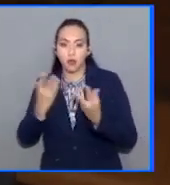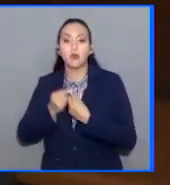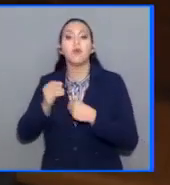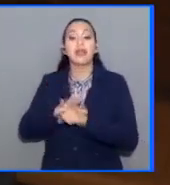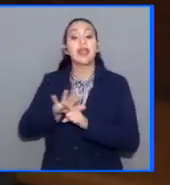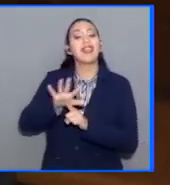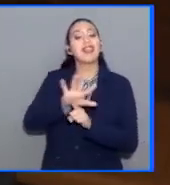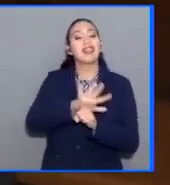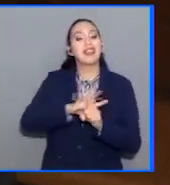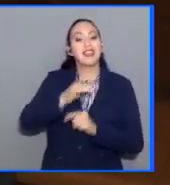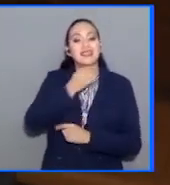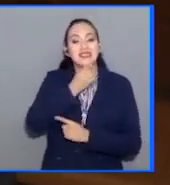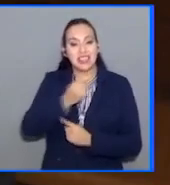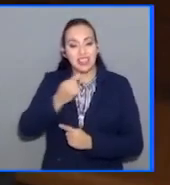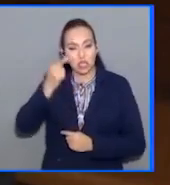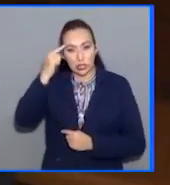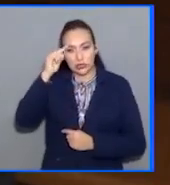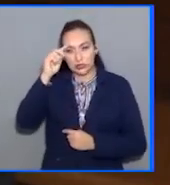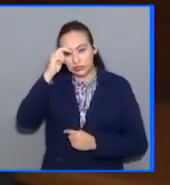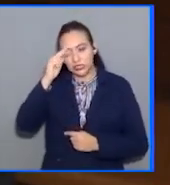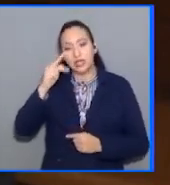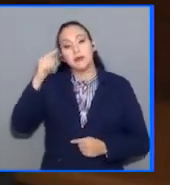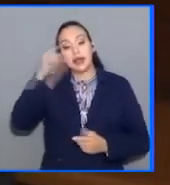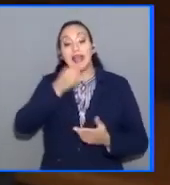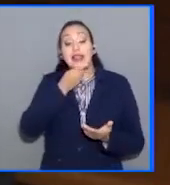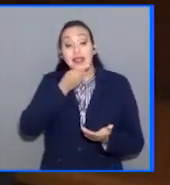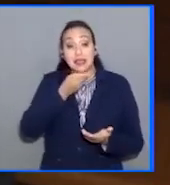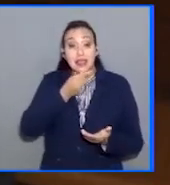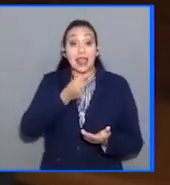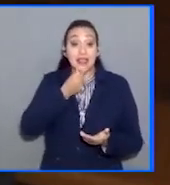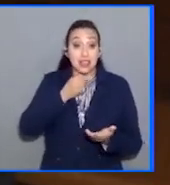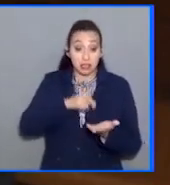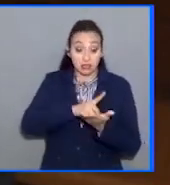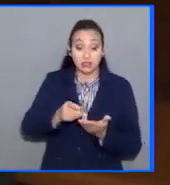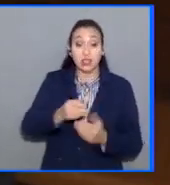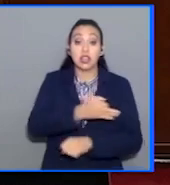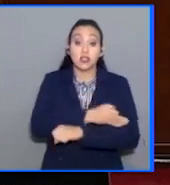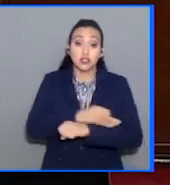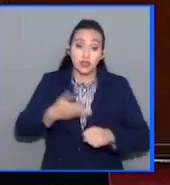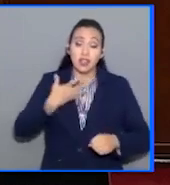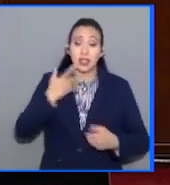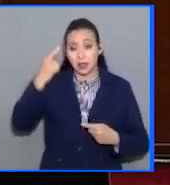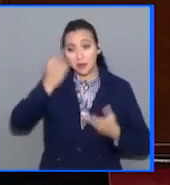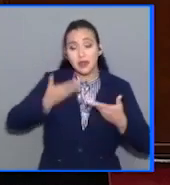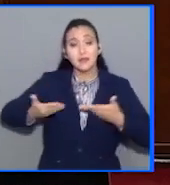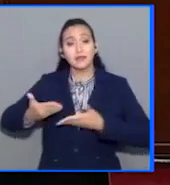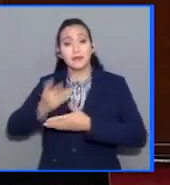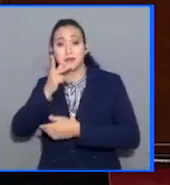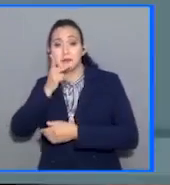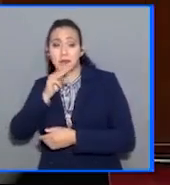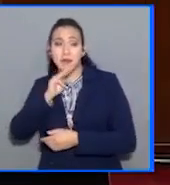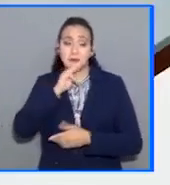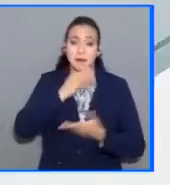en detrimento de los derechos del menor a vivir en familia y a mantener relaciones afectivas con ambos progenitores.